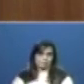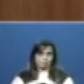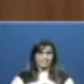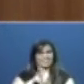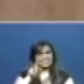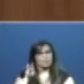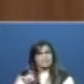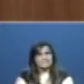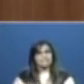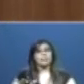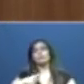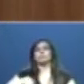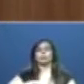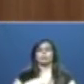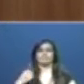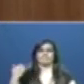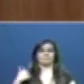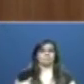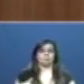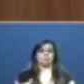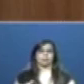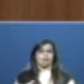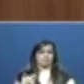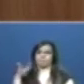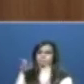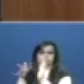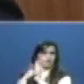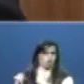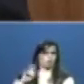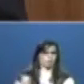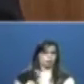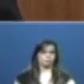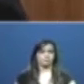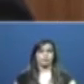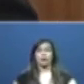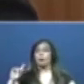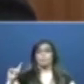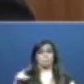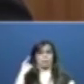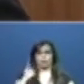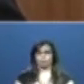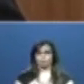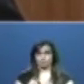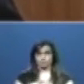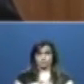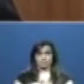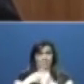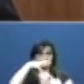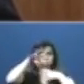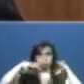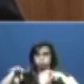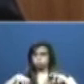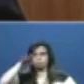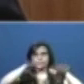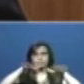hemos hecho públicos nuestros argumentos primero que es ución debe ser lo